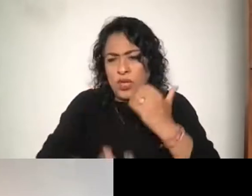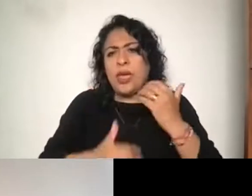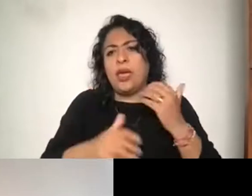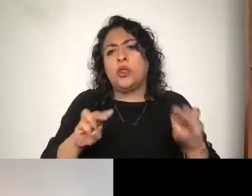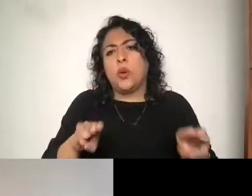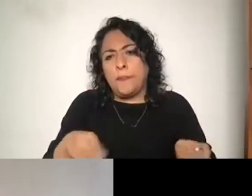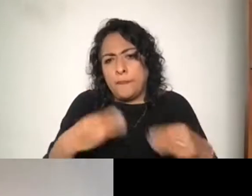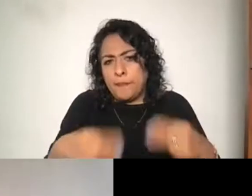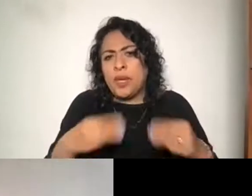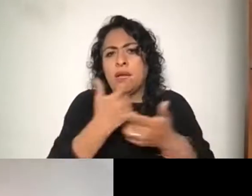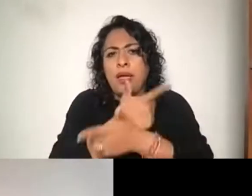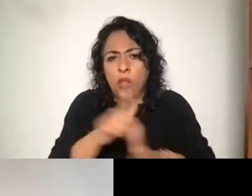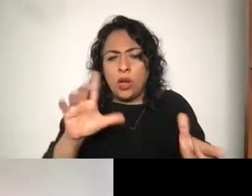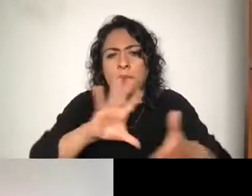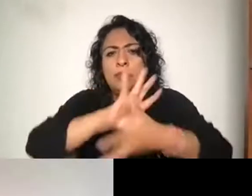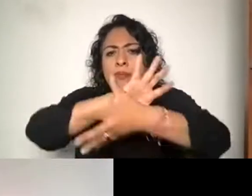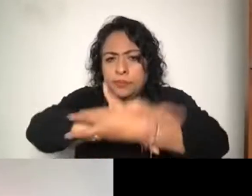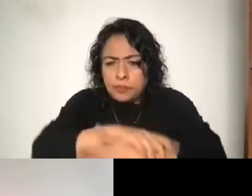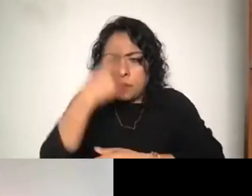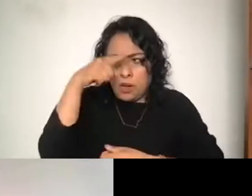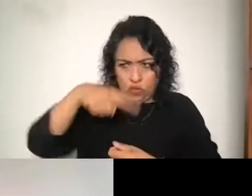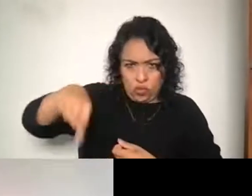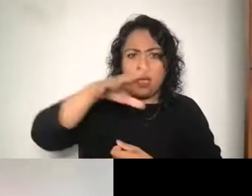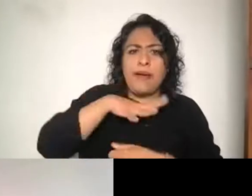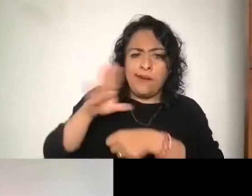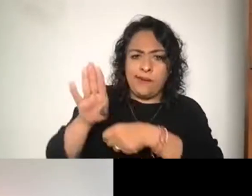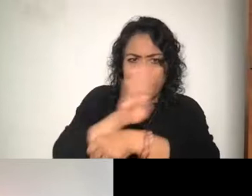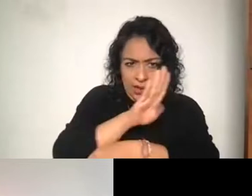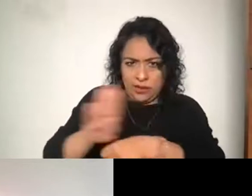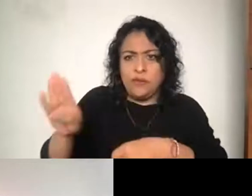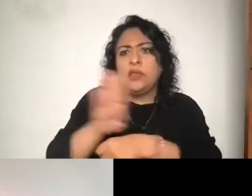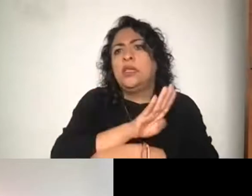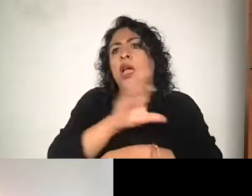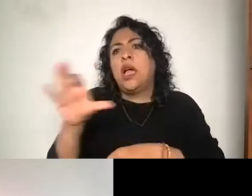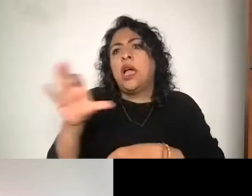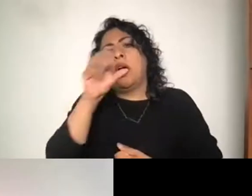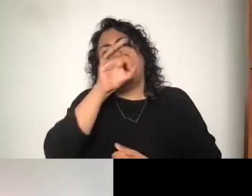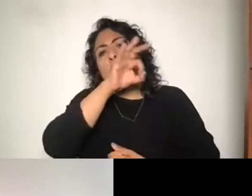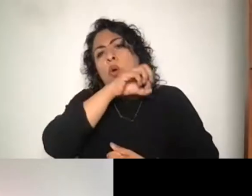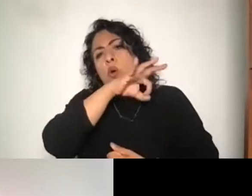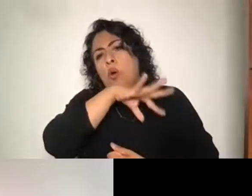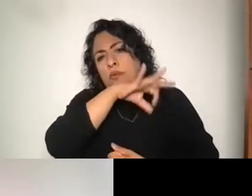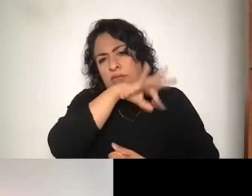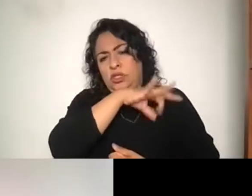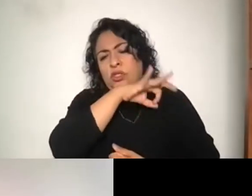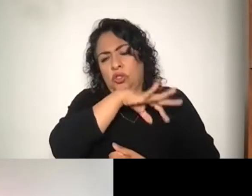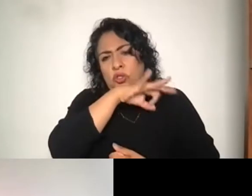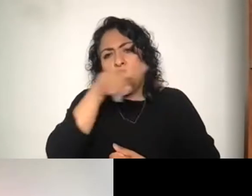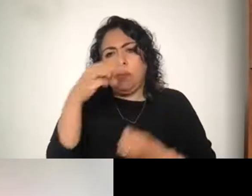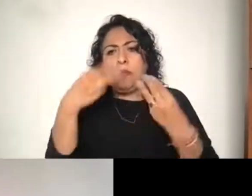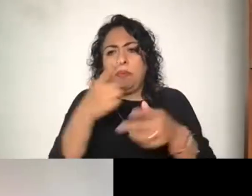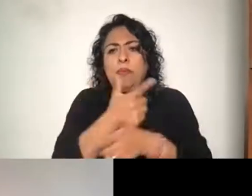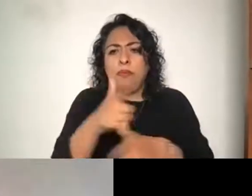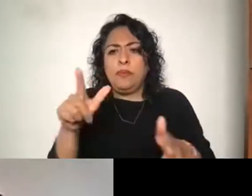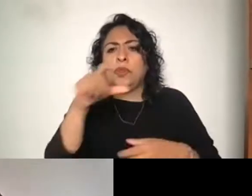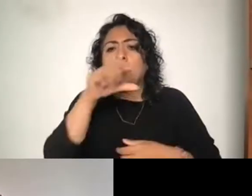para obtener beneficios en la parte de la comisión de Mercado Libre, que es comisión